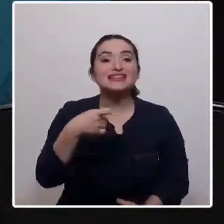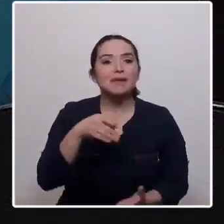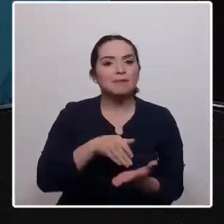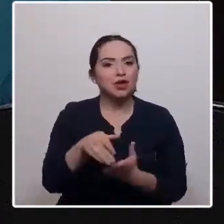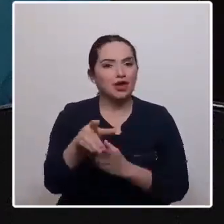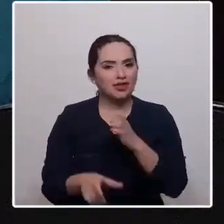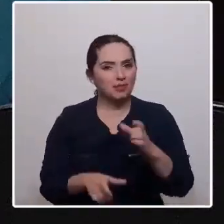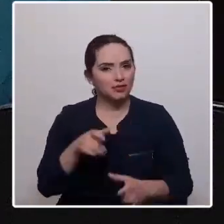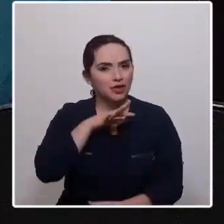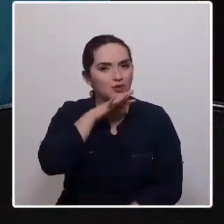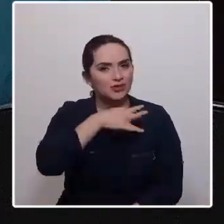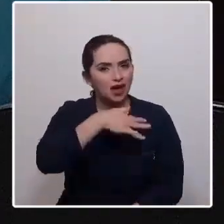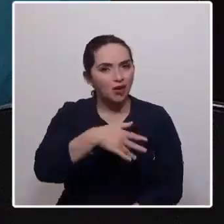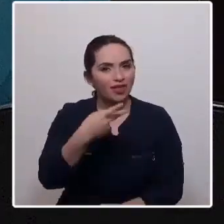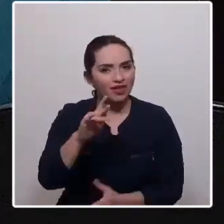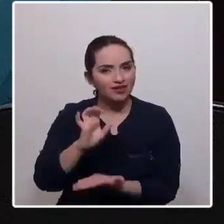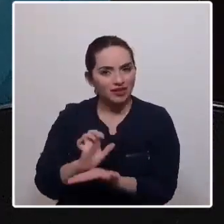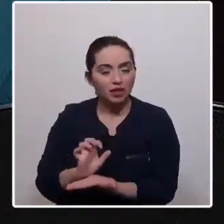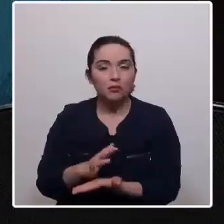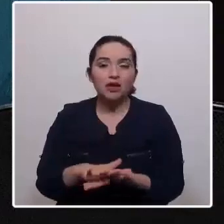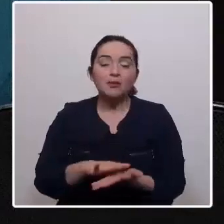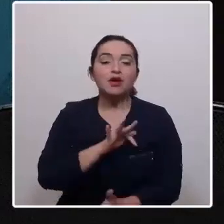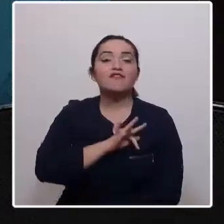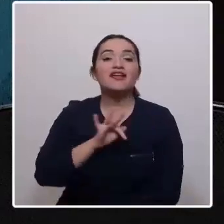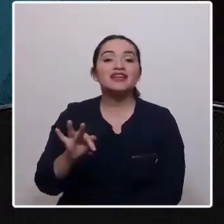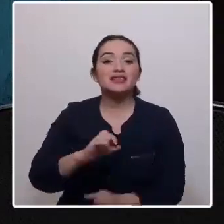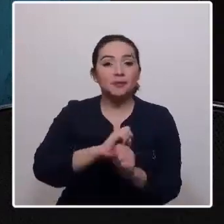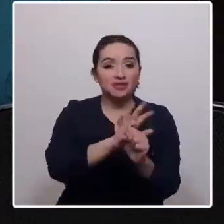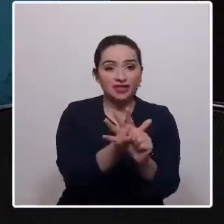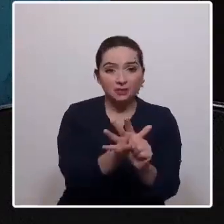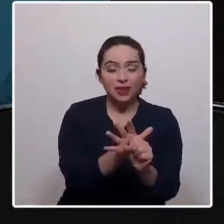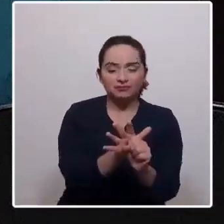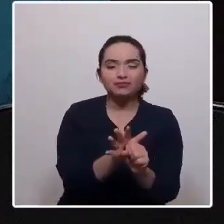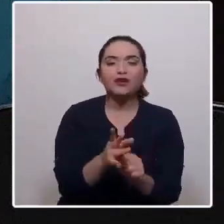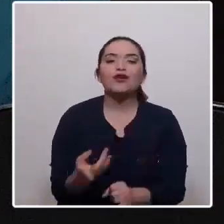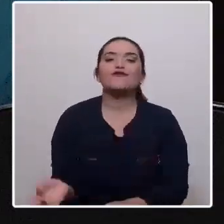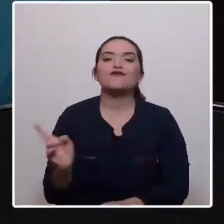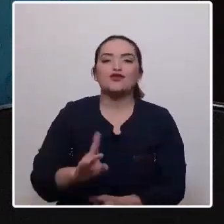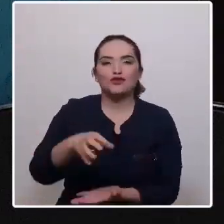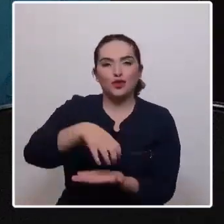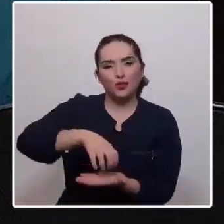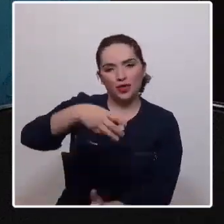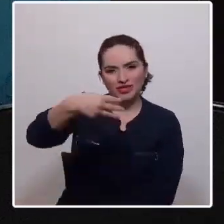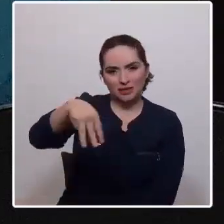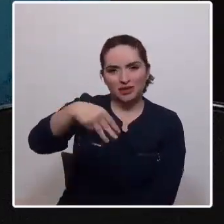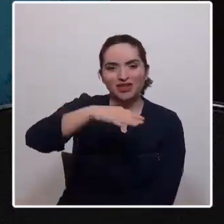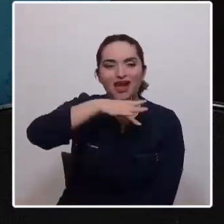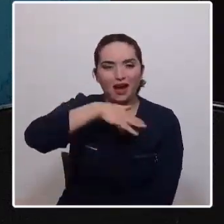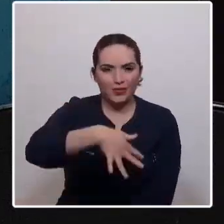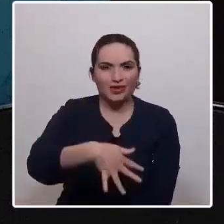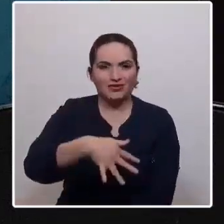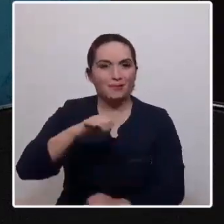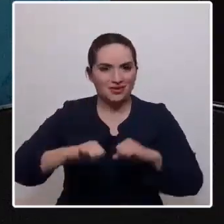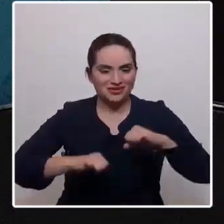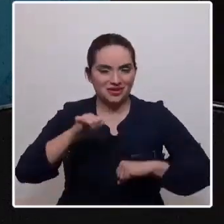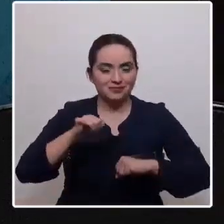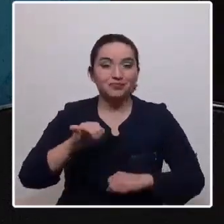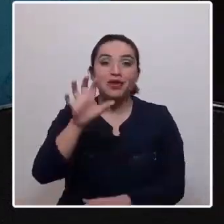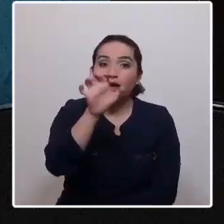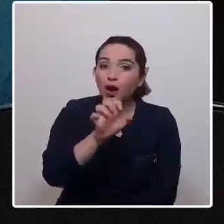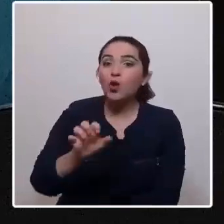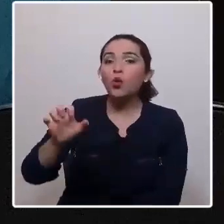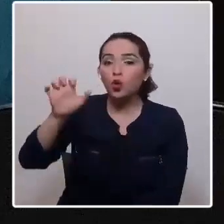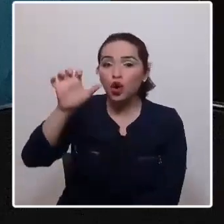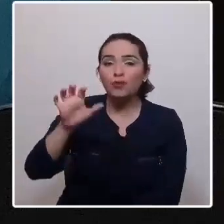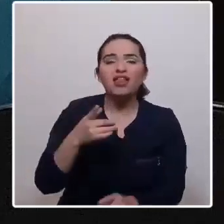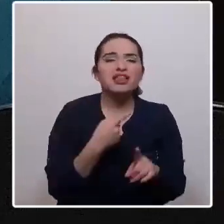Por ejemplo, en Francia, durante la pandemia, se remunicipalizó el saneamiento. Sí, escucharon bien, esa Europa que tantos